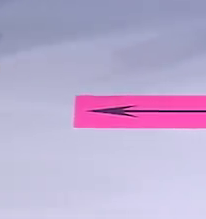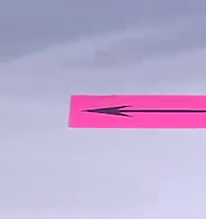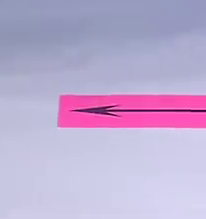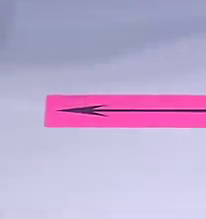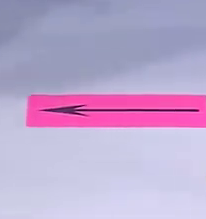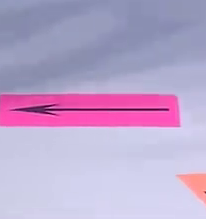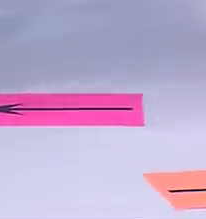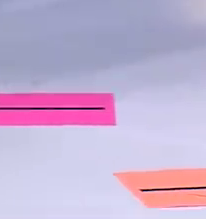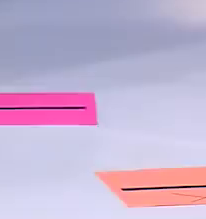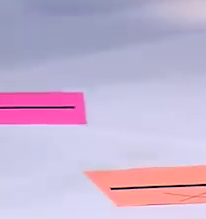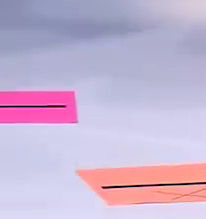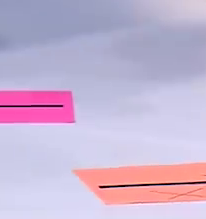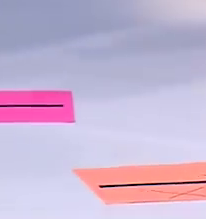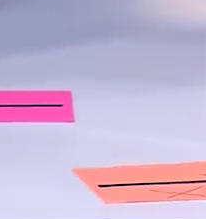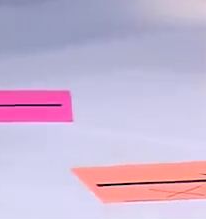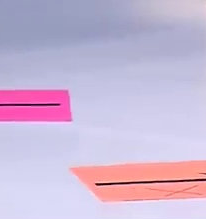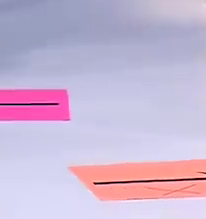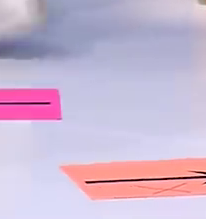¡Excelente!